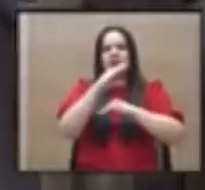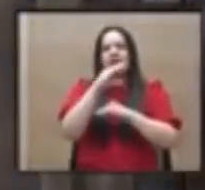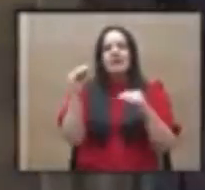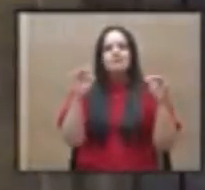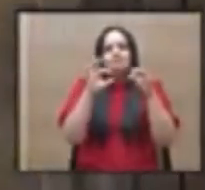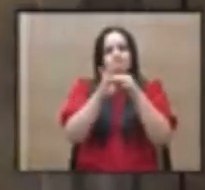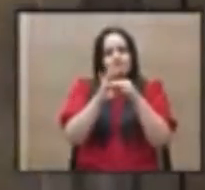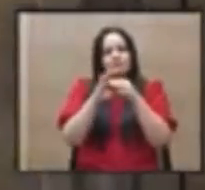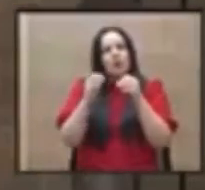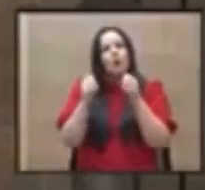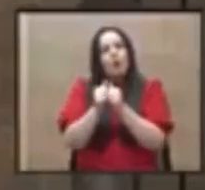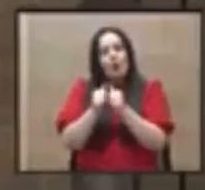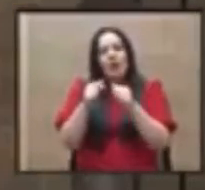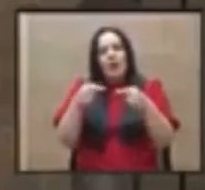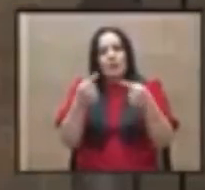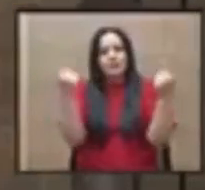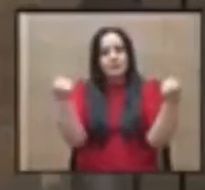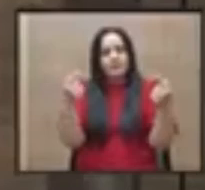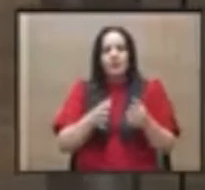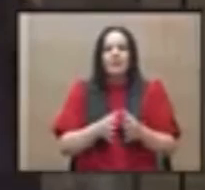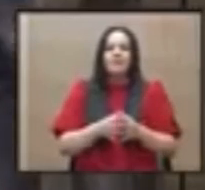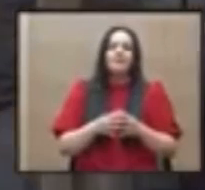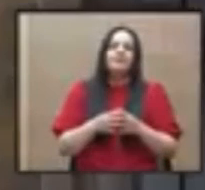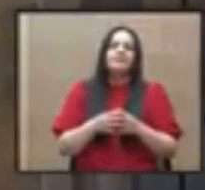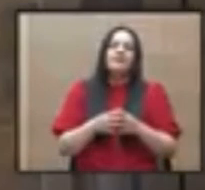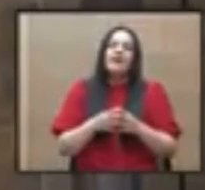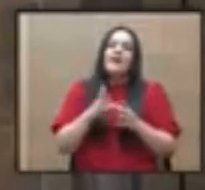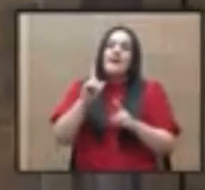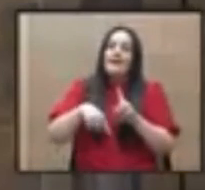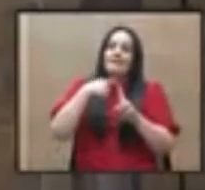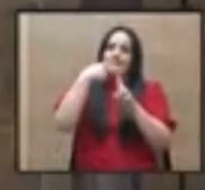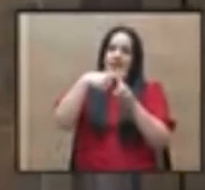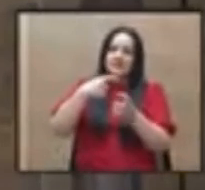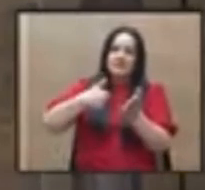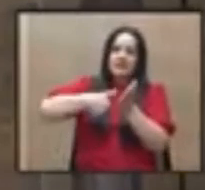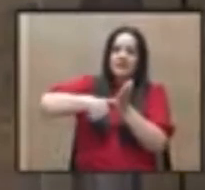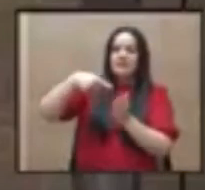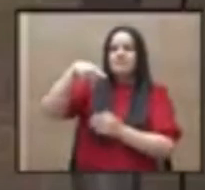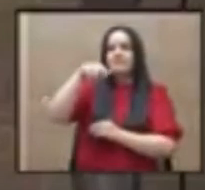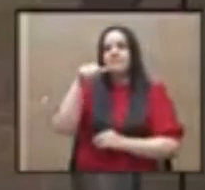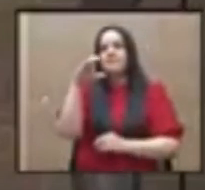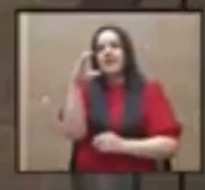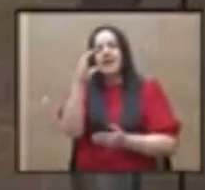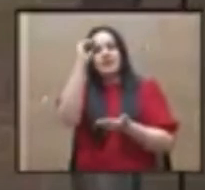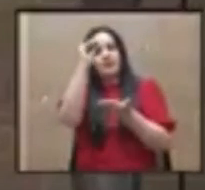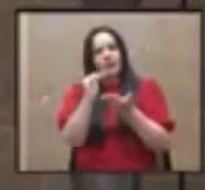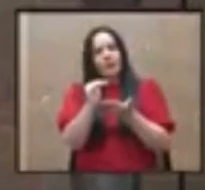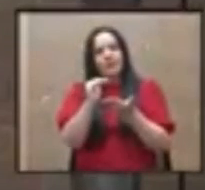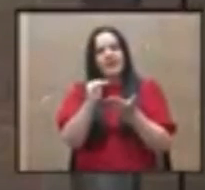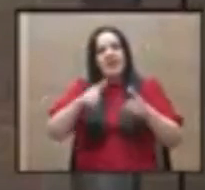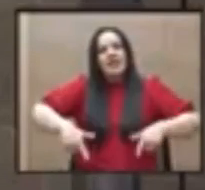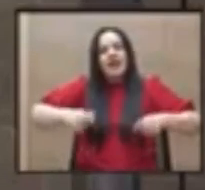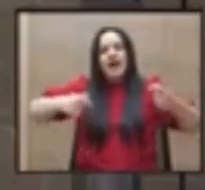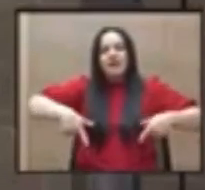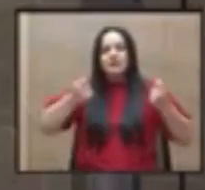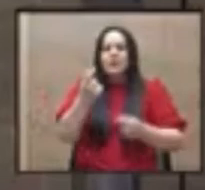oposición. Además, el dictamen del PAC recorta gasto de